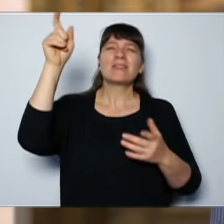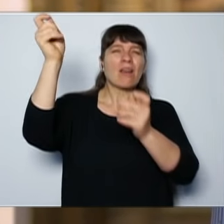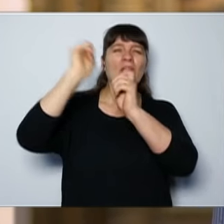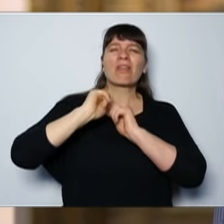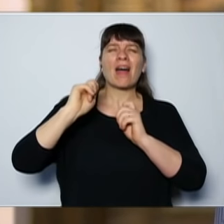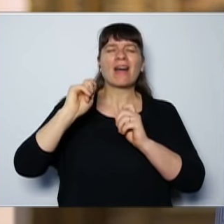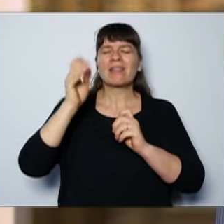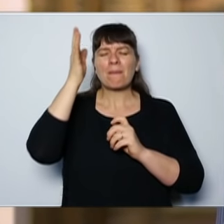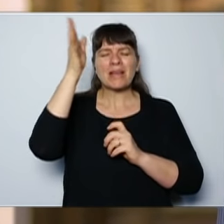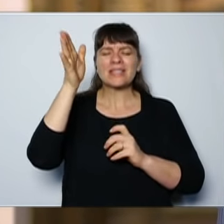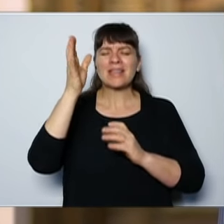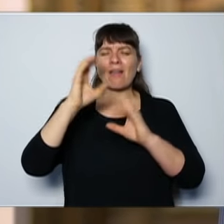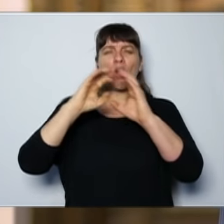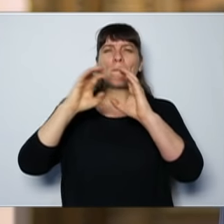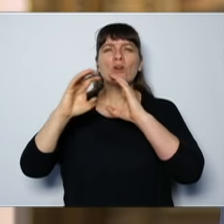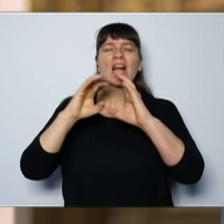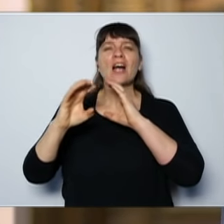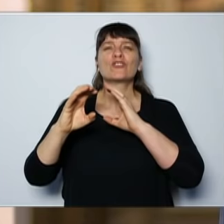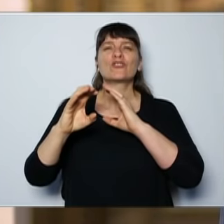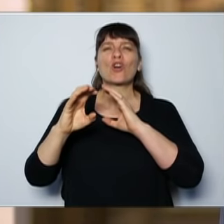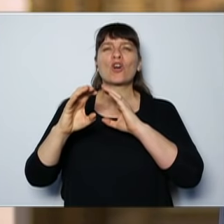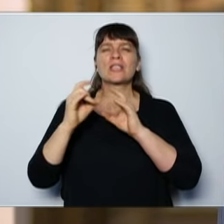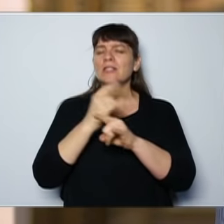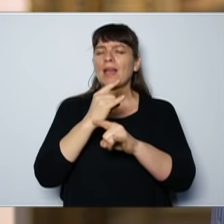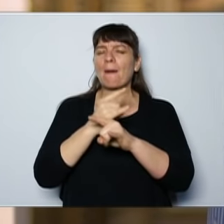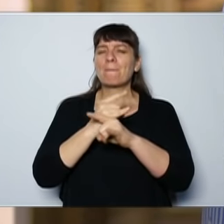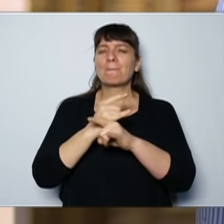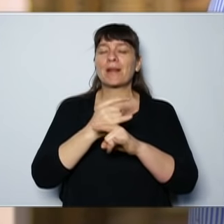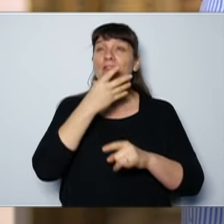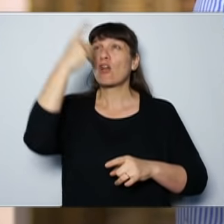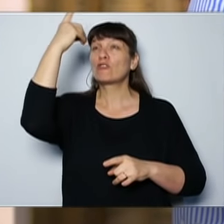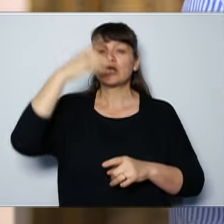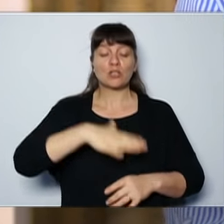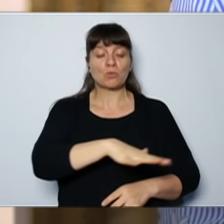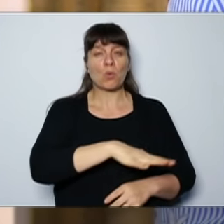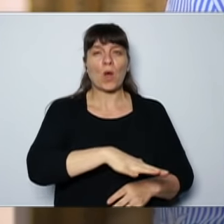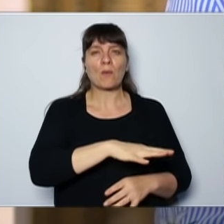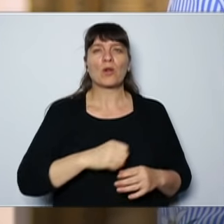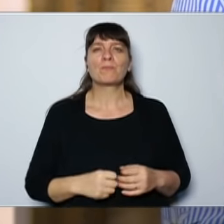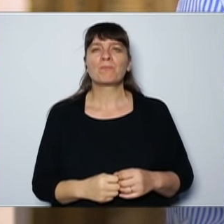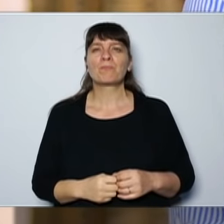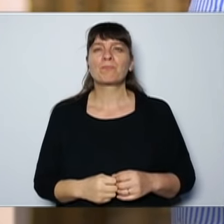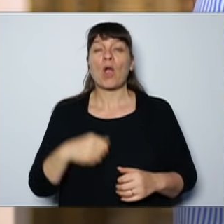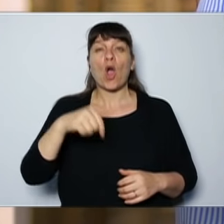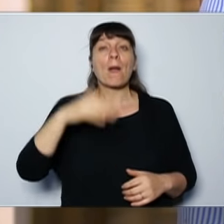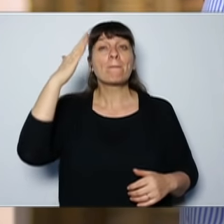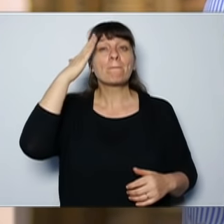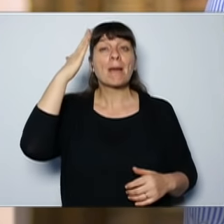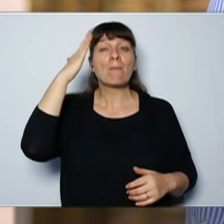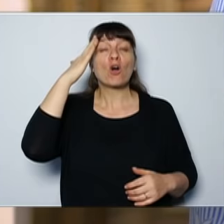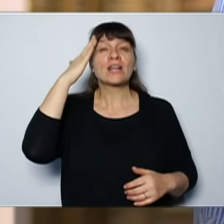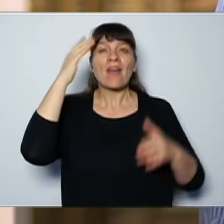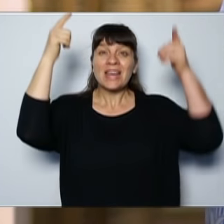que proviene de este diálogo constante entre Dios y su pueblo. Hoy hacemos memoria de